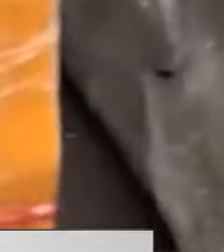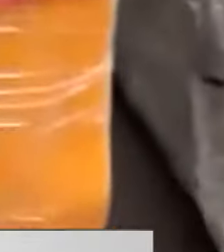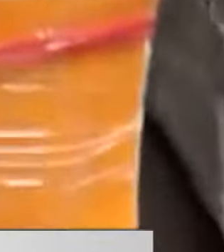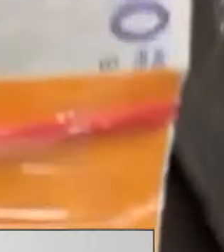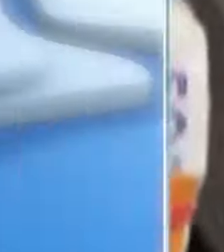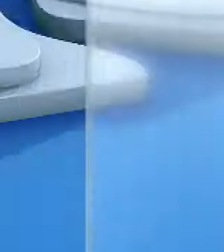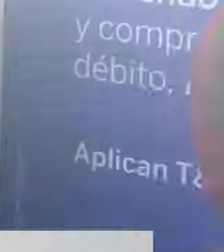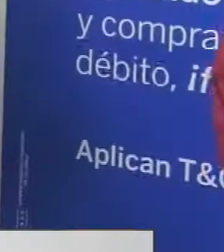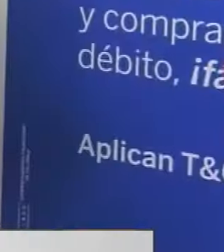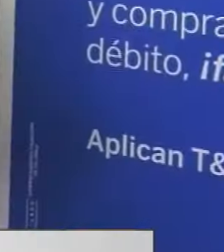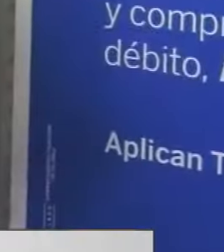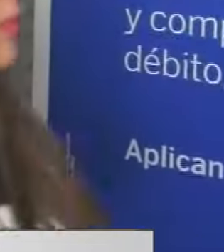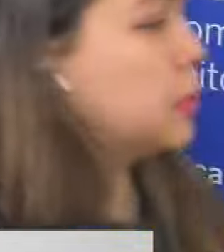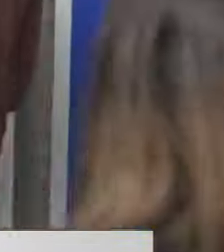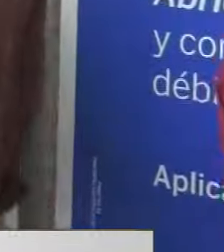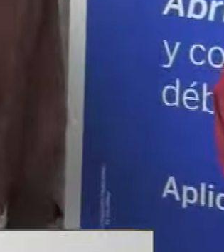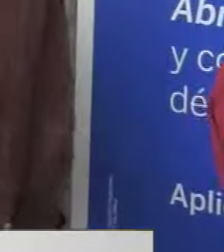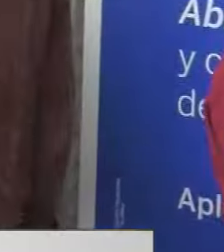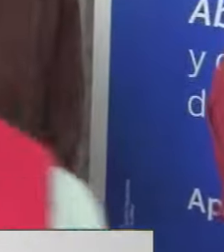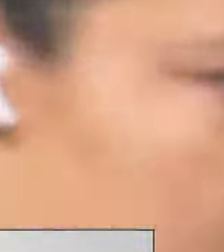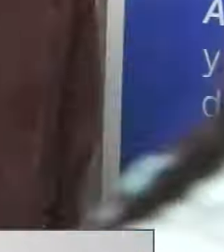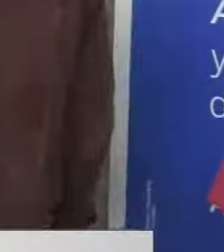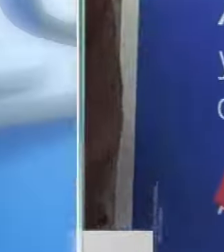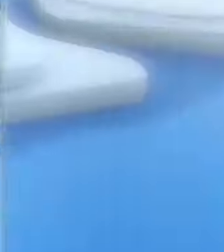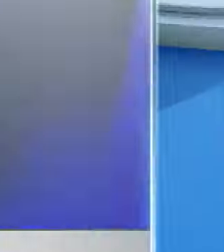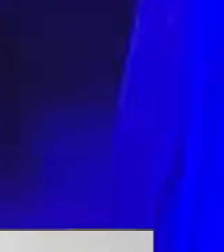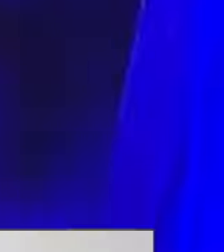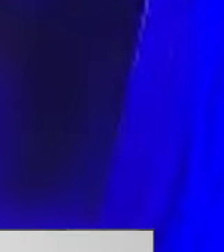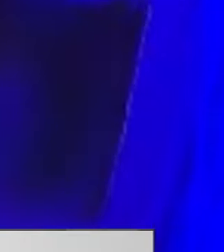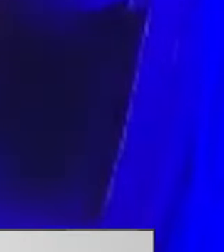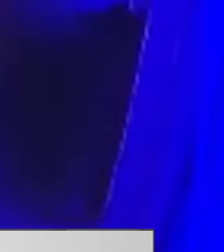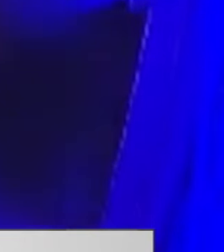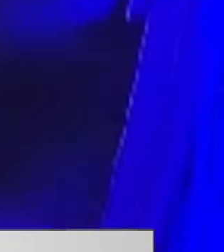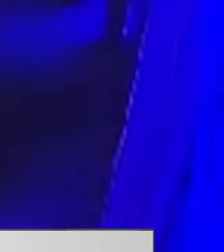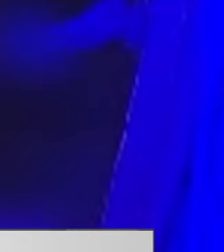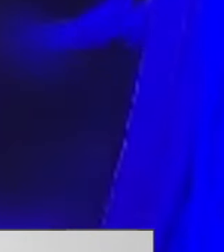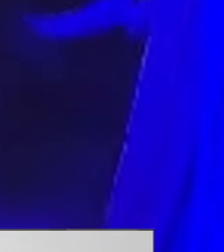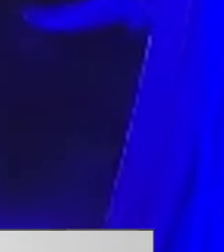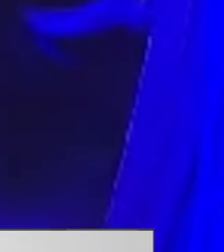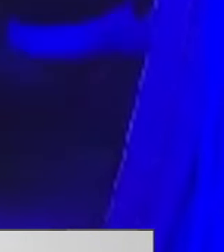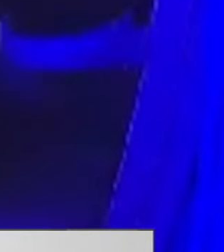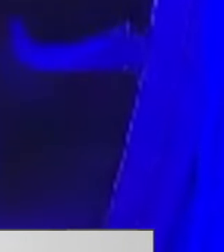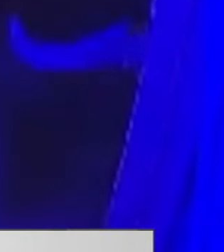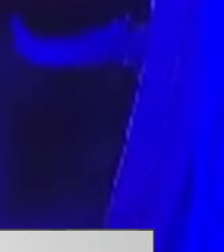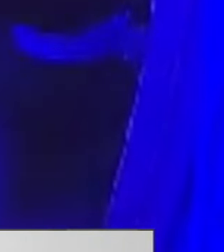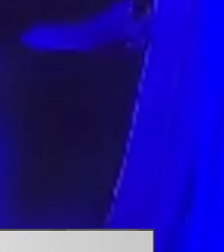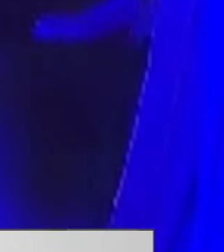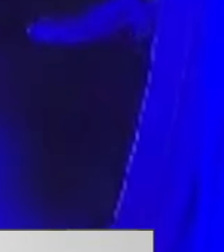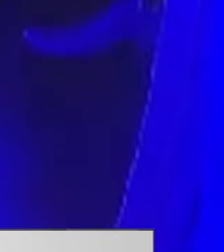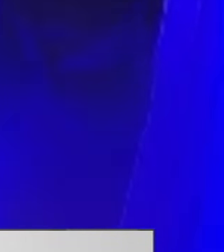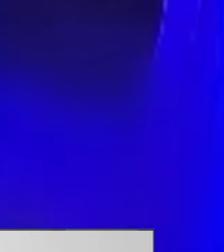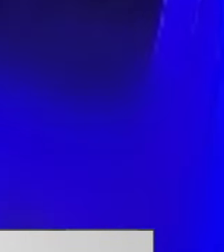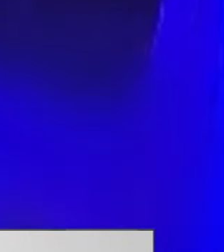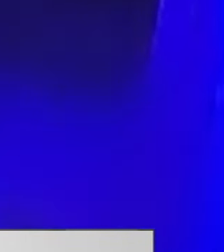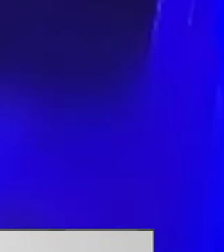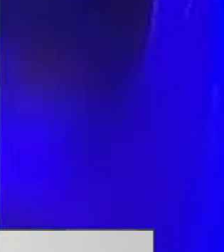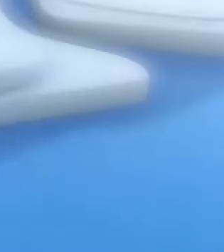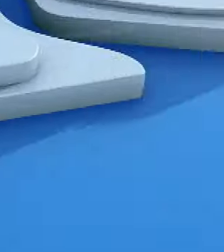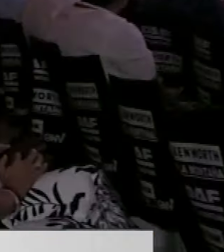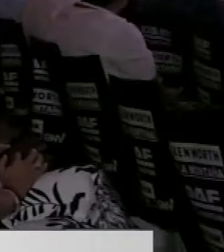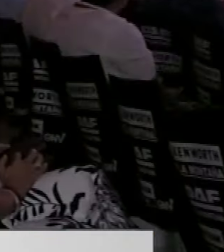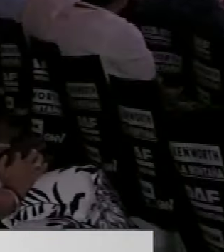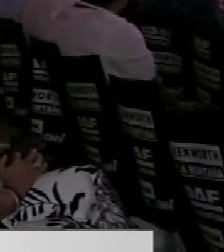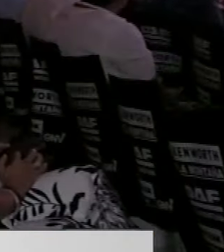millones de pesos. Megatoma contra el delito en Bogotá. Multan con 10 millones de pesos por agredir a perrito en un